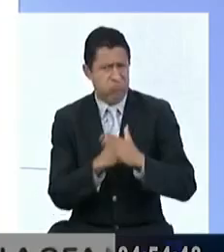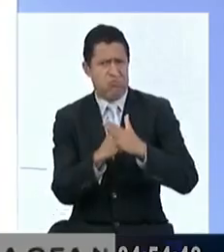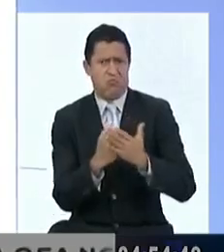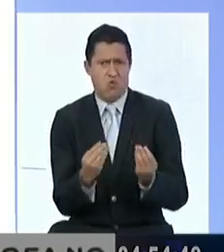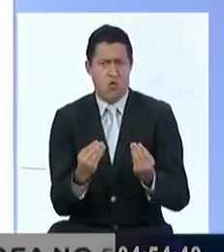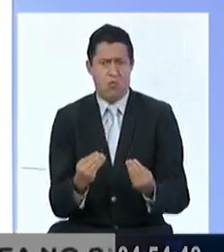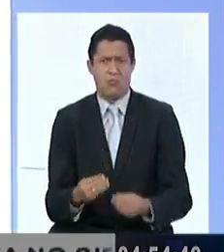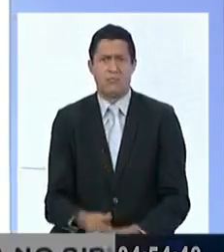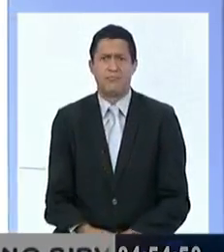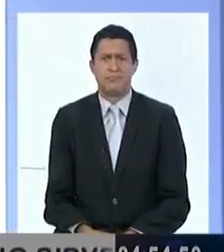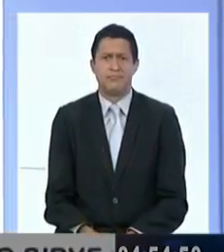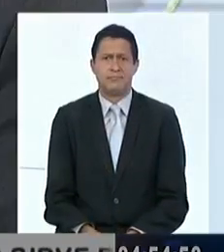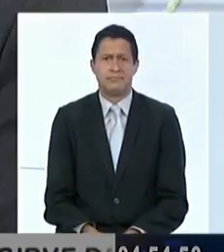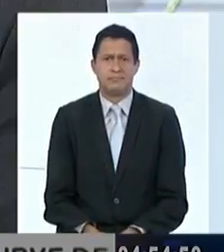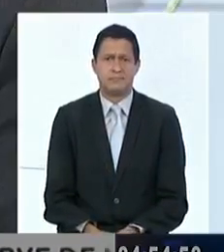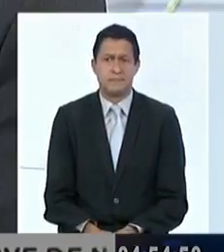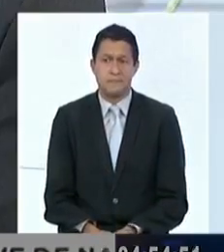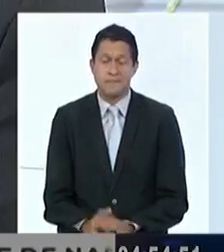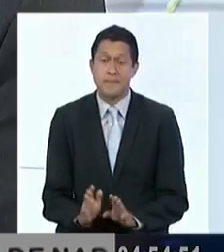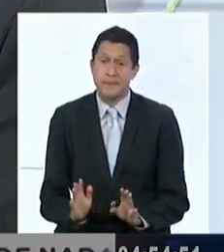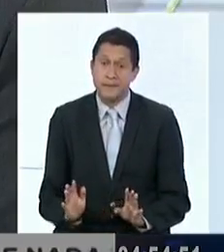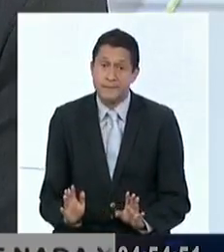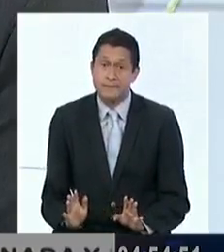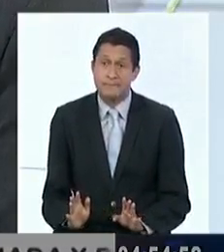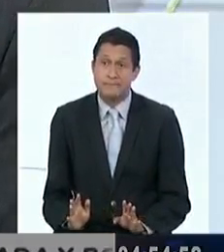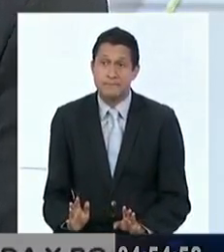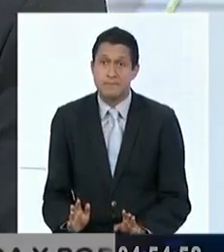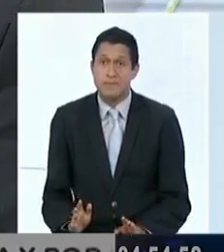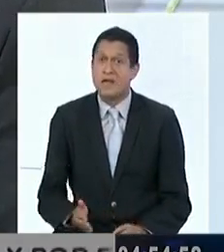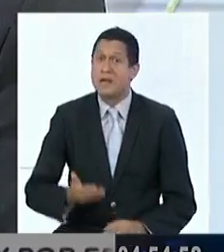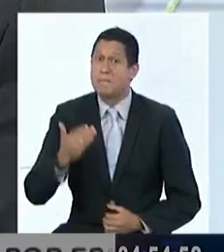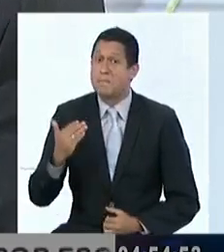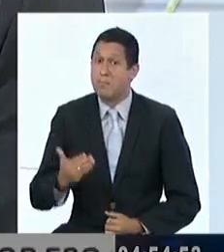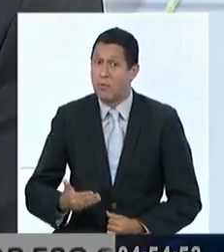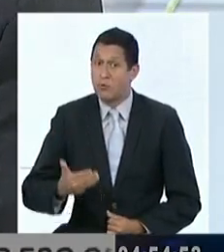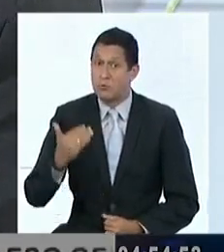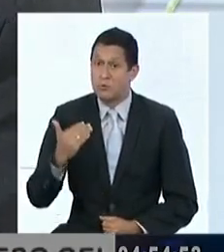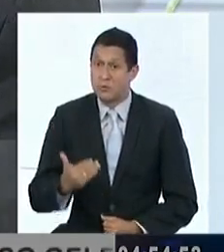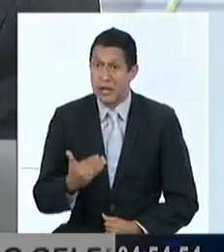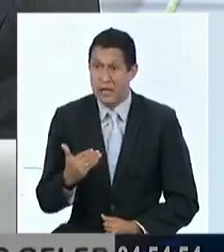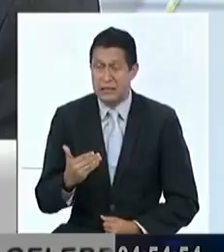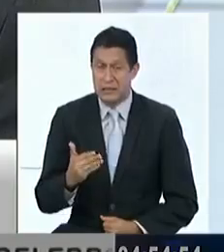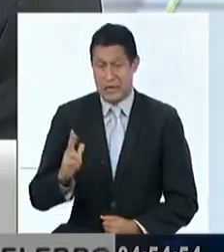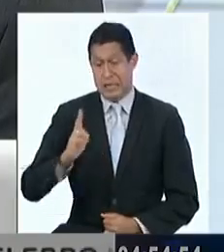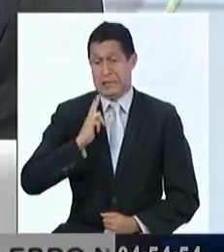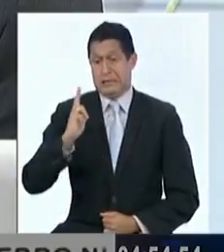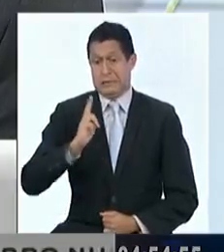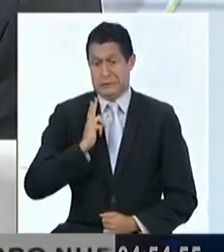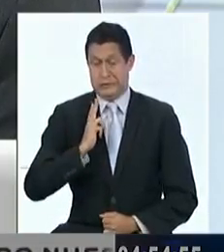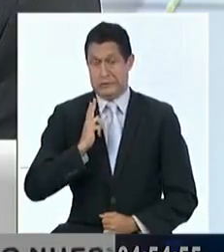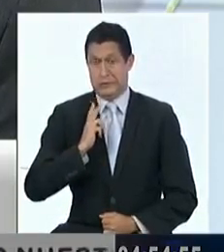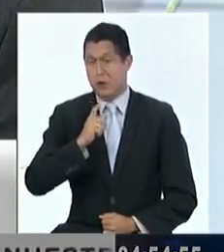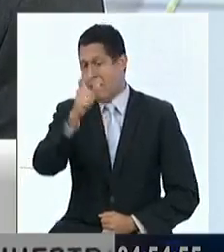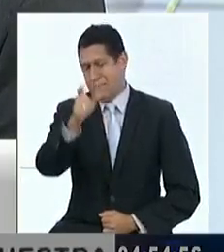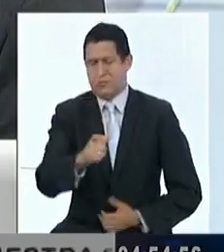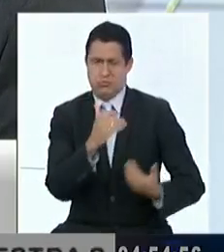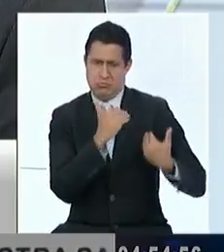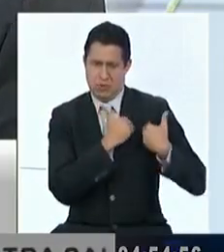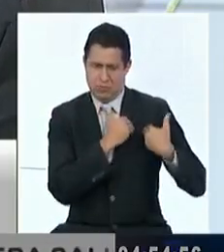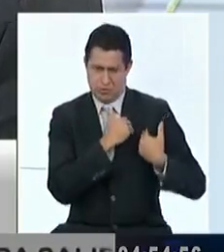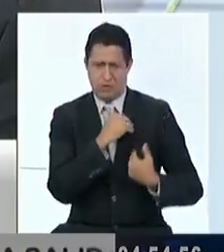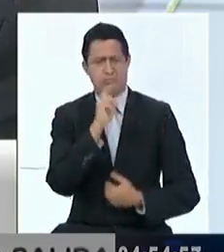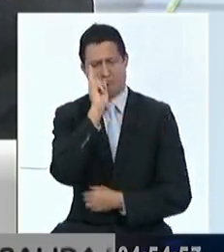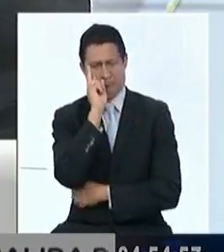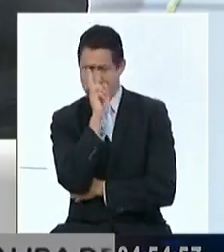sienta frustrado este es muy importante que el gerente o la persona que esté a cargo del personal